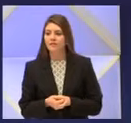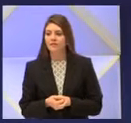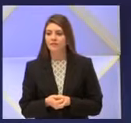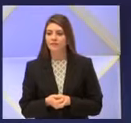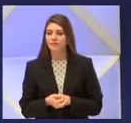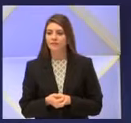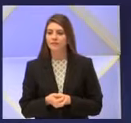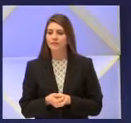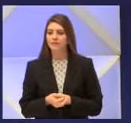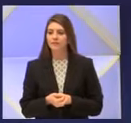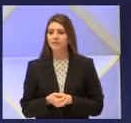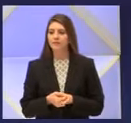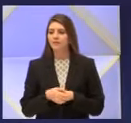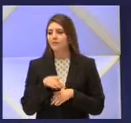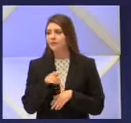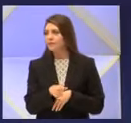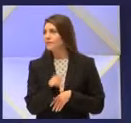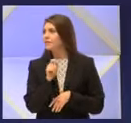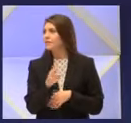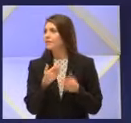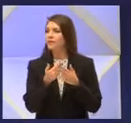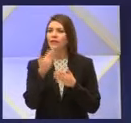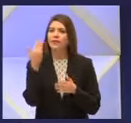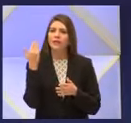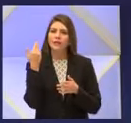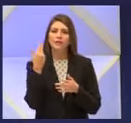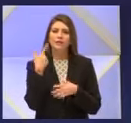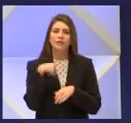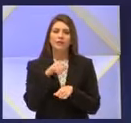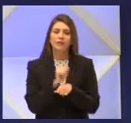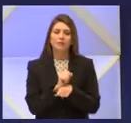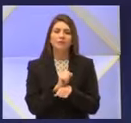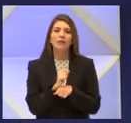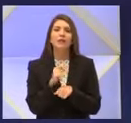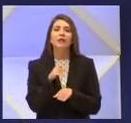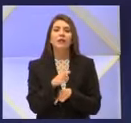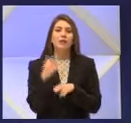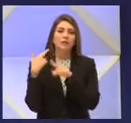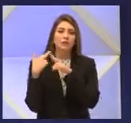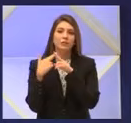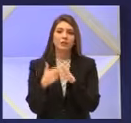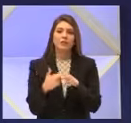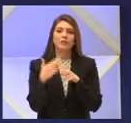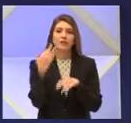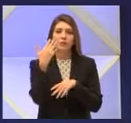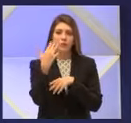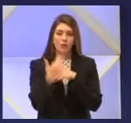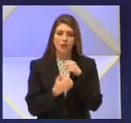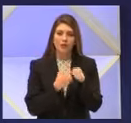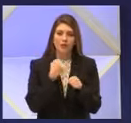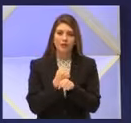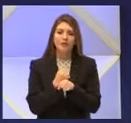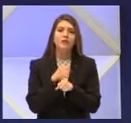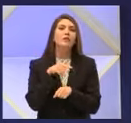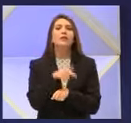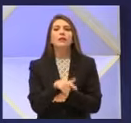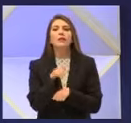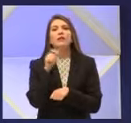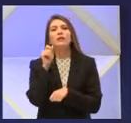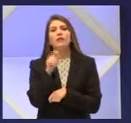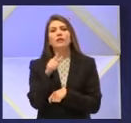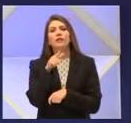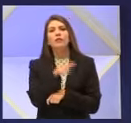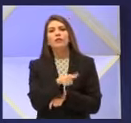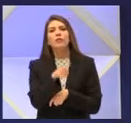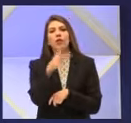hace pocas semanas se celebró el 50 aniversario de la llegada del hombre a la